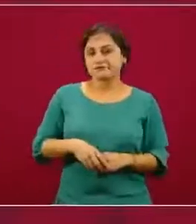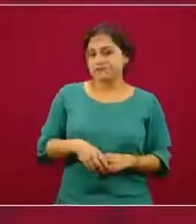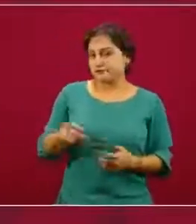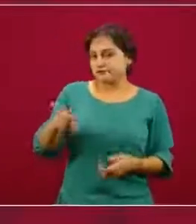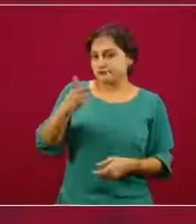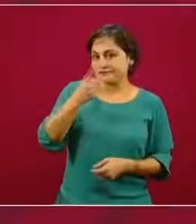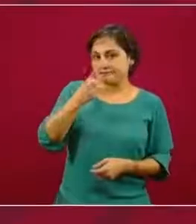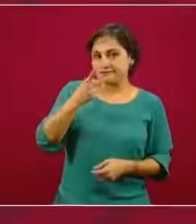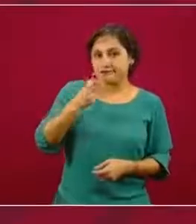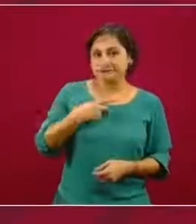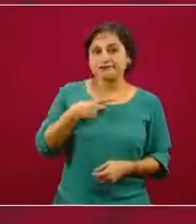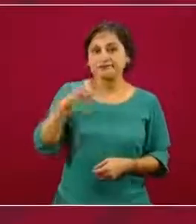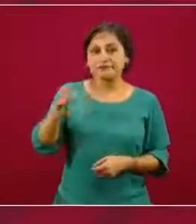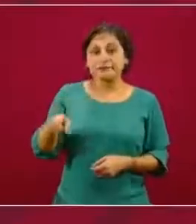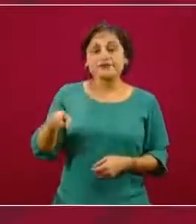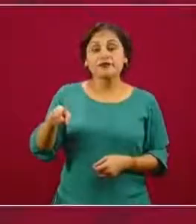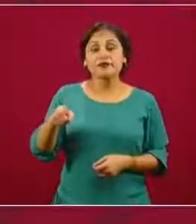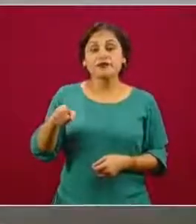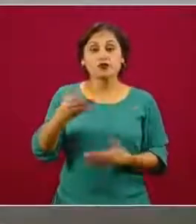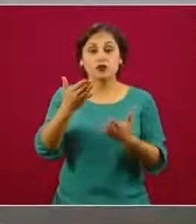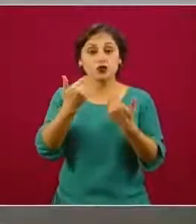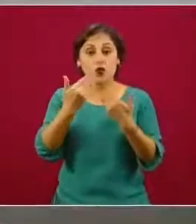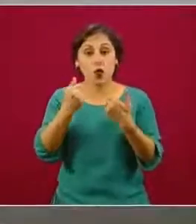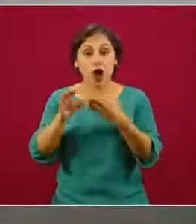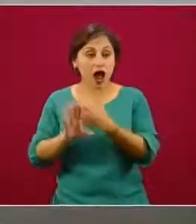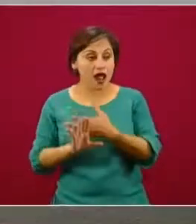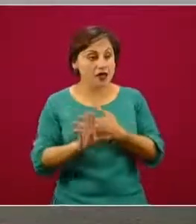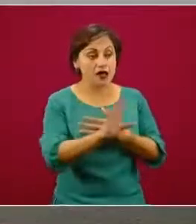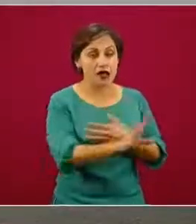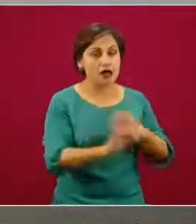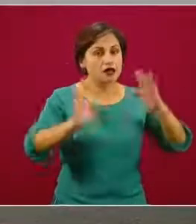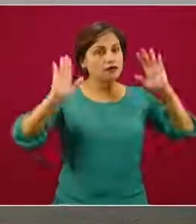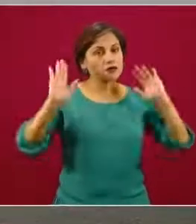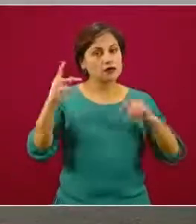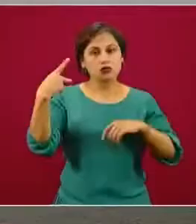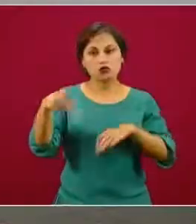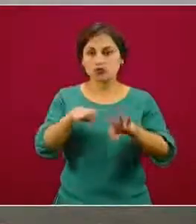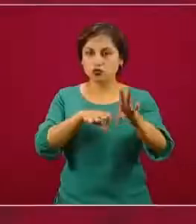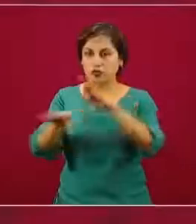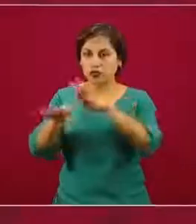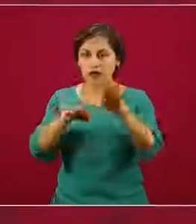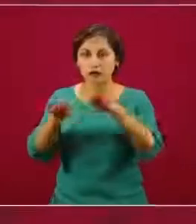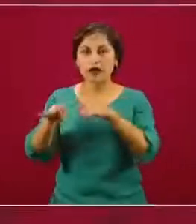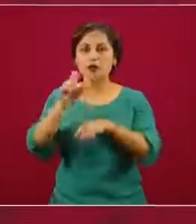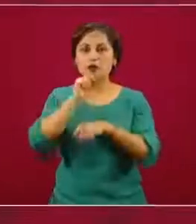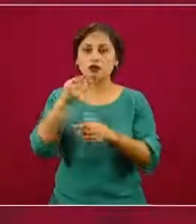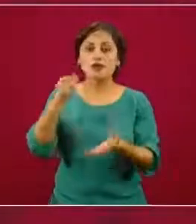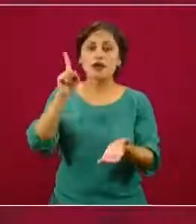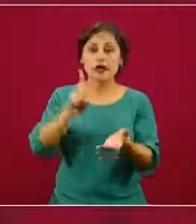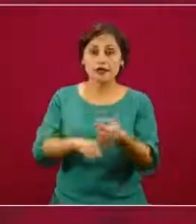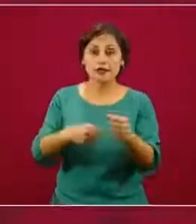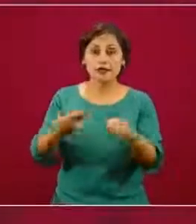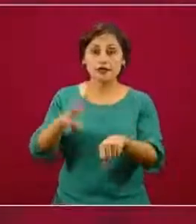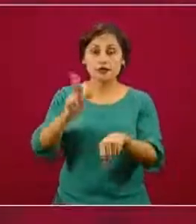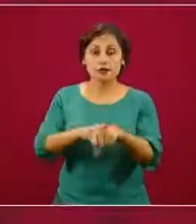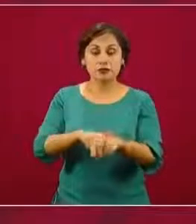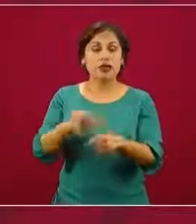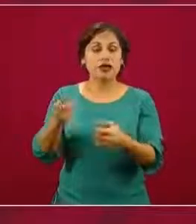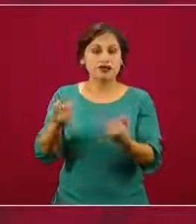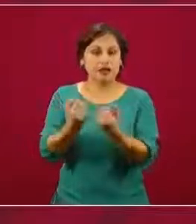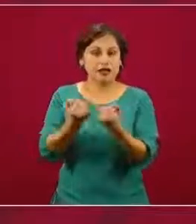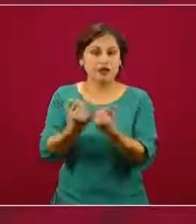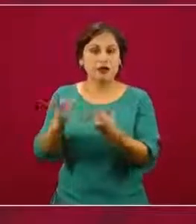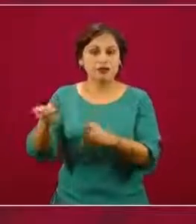necesariamente es que no fueron aislados, están ejerciendo su trabajo y en el ambiente clínico, análogo a lo que usted preguntaba sobre